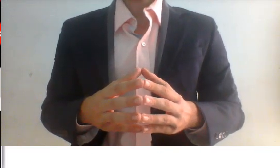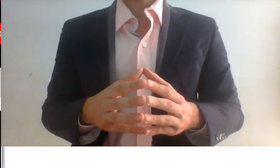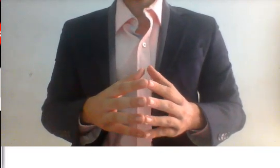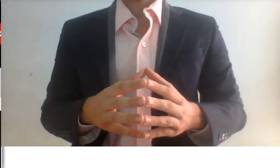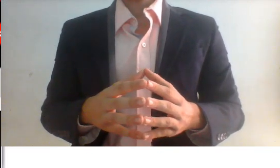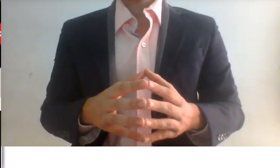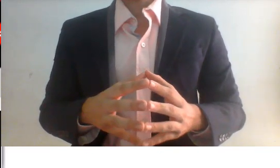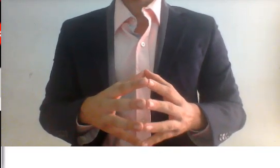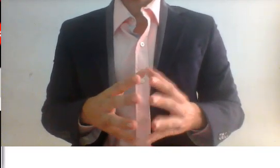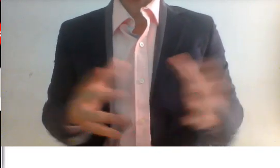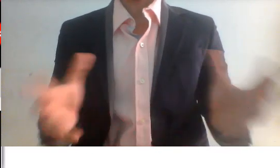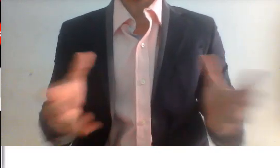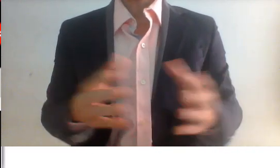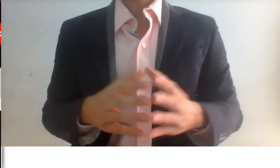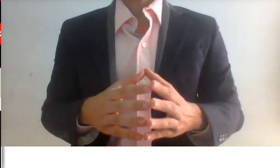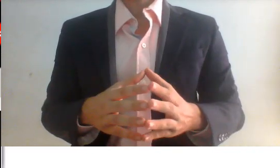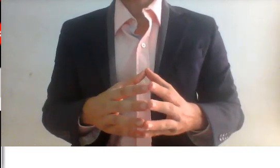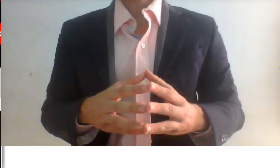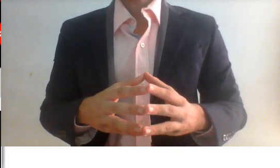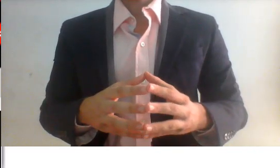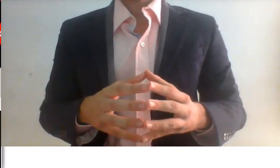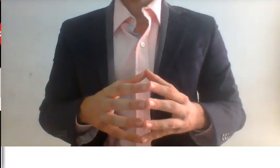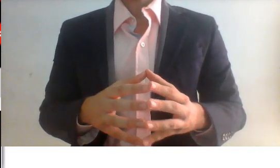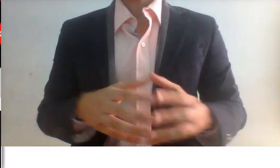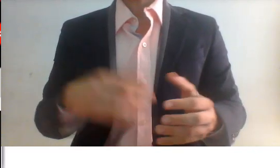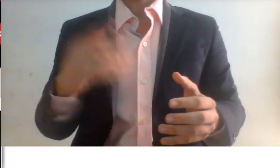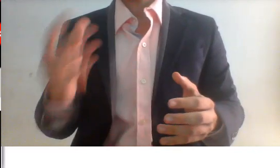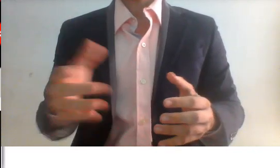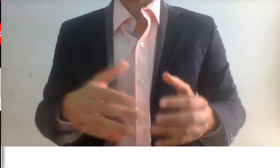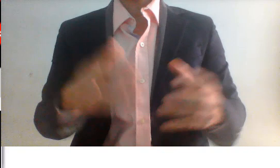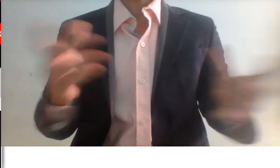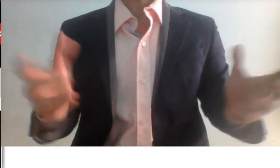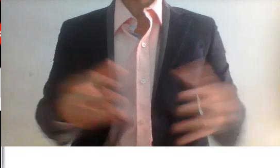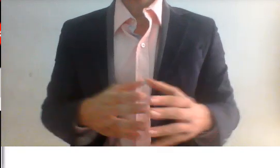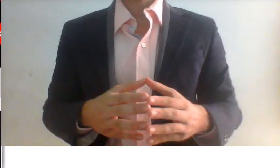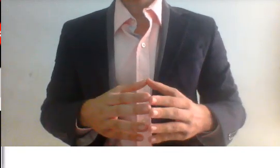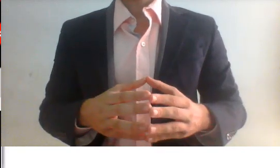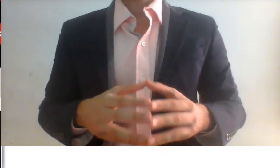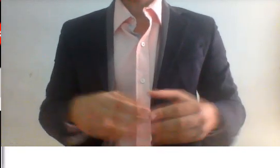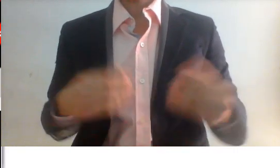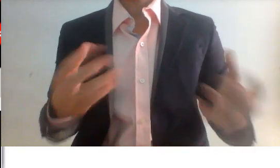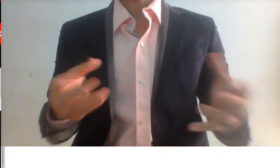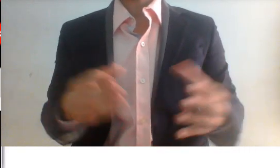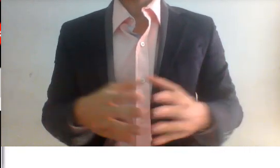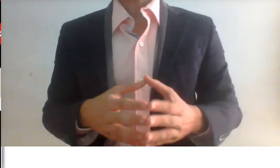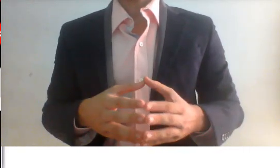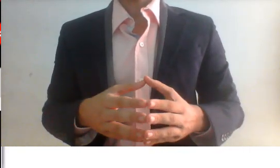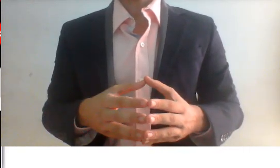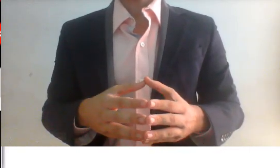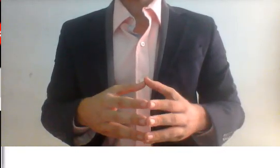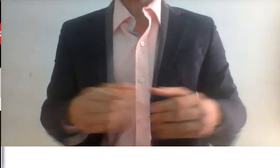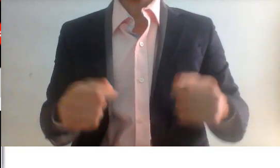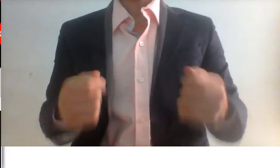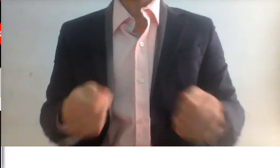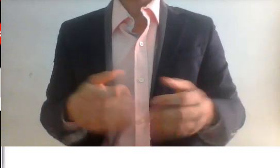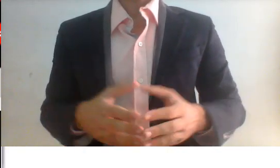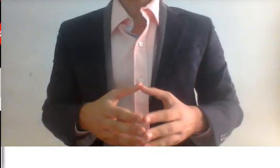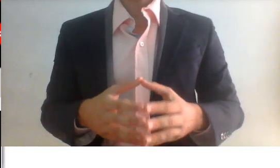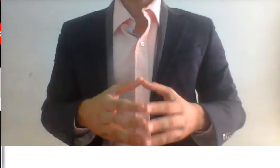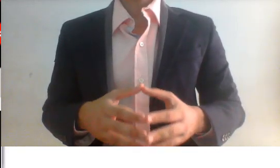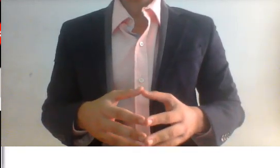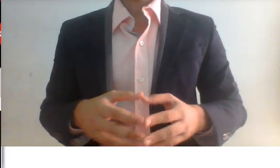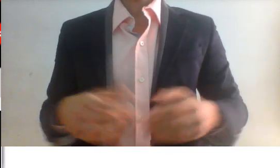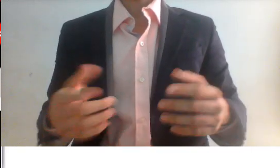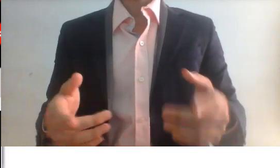nos preocupamos bastante, porque esa cantidad al tipo de cambio actual es muy complicada pagarlo. Y ¿sabes qué es lo